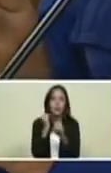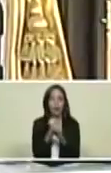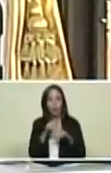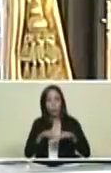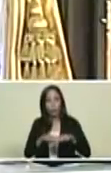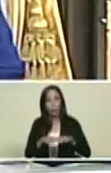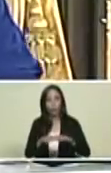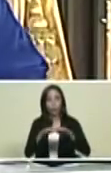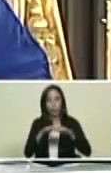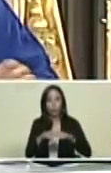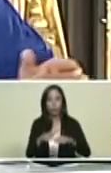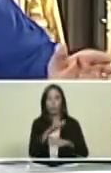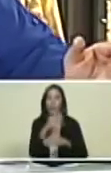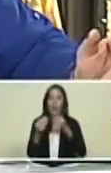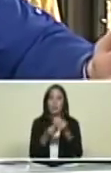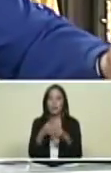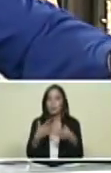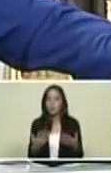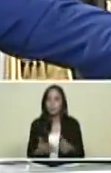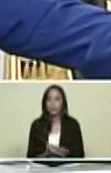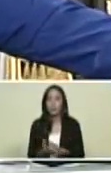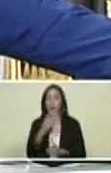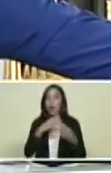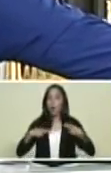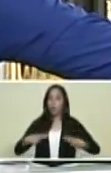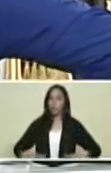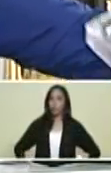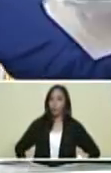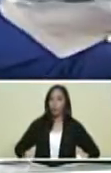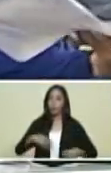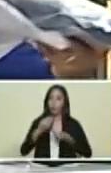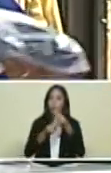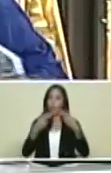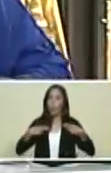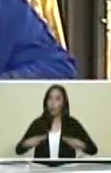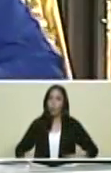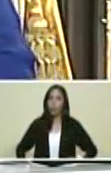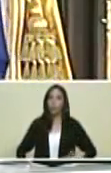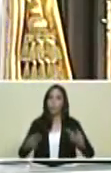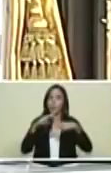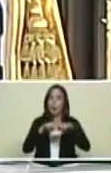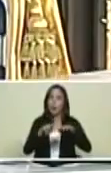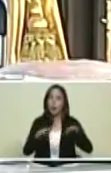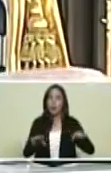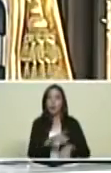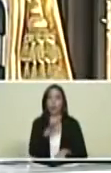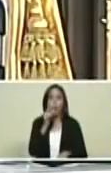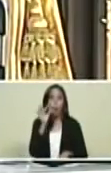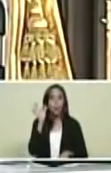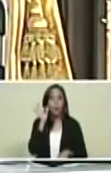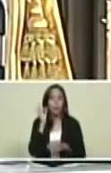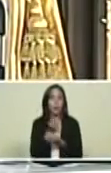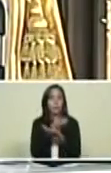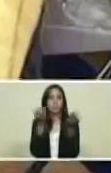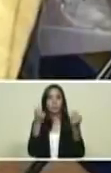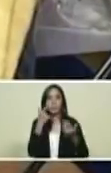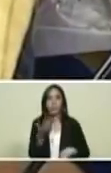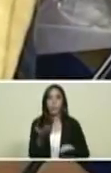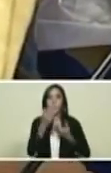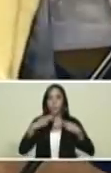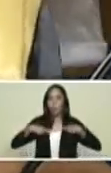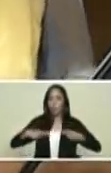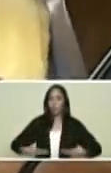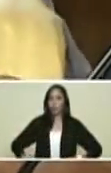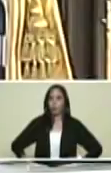manos, haciendo ¿qué? Los uniformes para nuestros niños y nuestras niñas, aquí está el